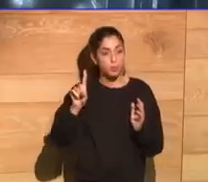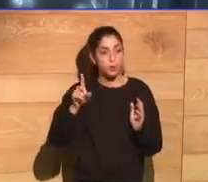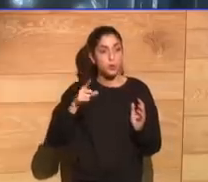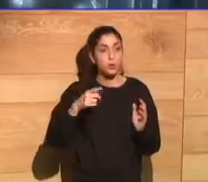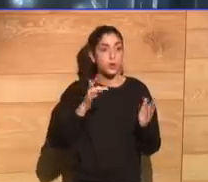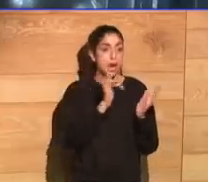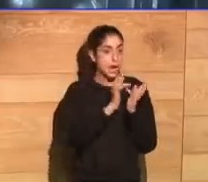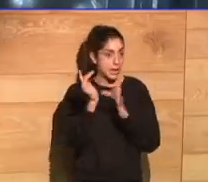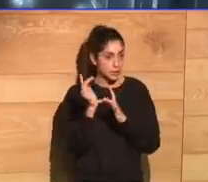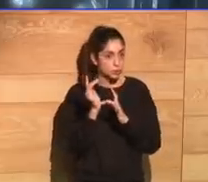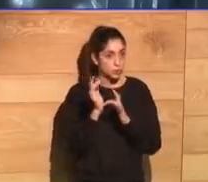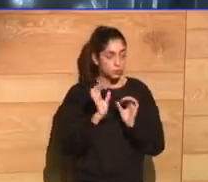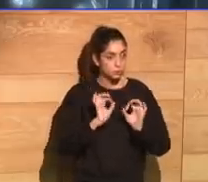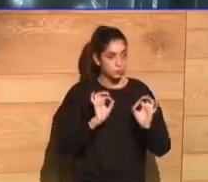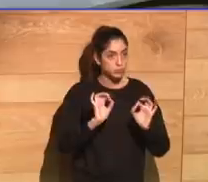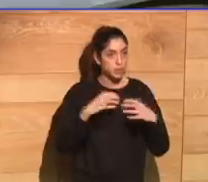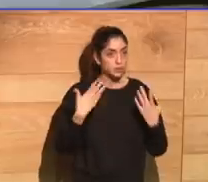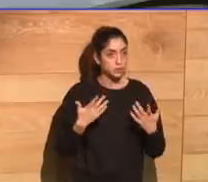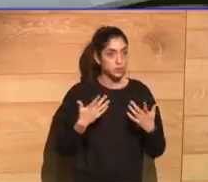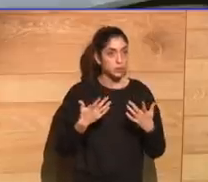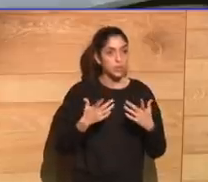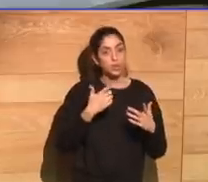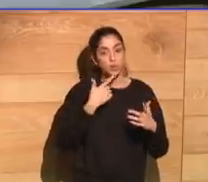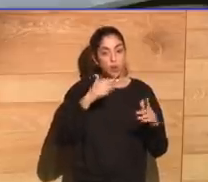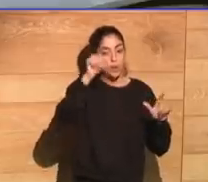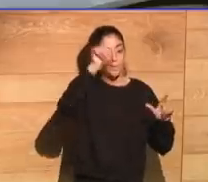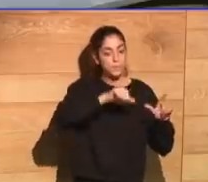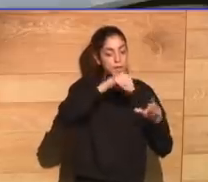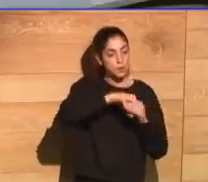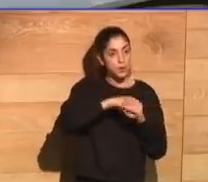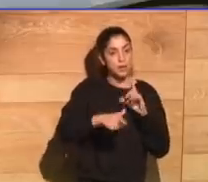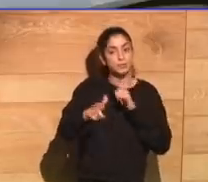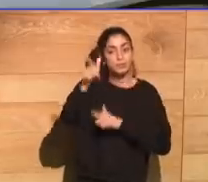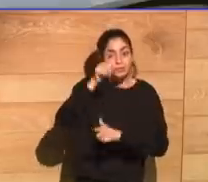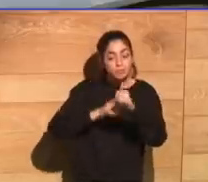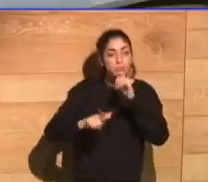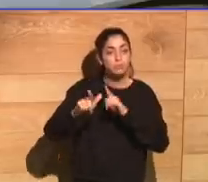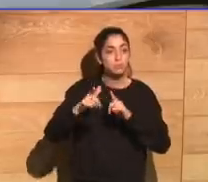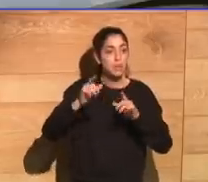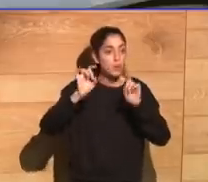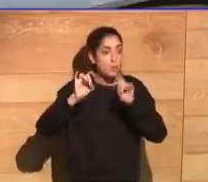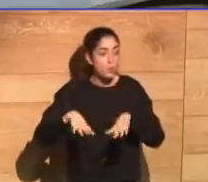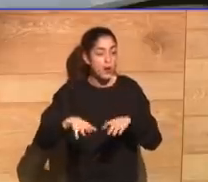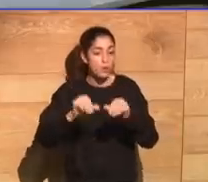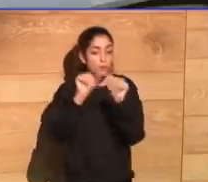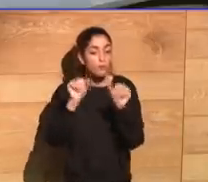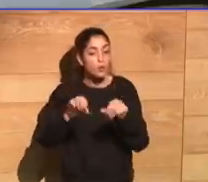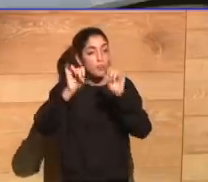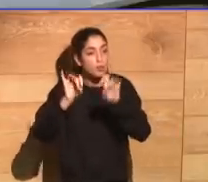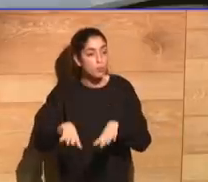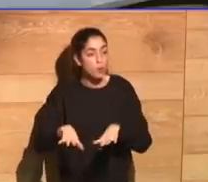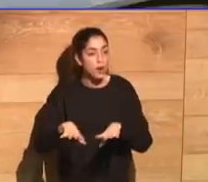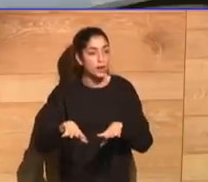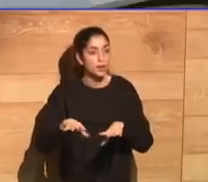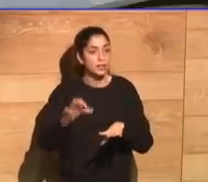hace en esta película es seguir el viaje de Jesucristo de exactamente la misma forma que luego hará Snyder, como ya veremos,